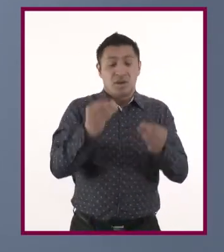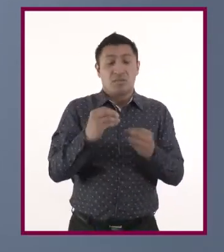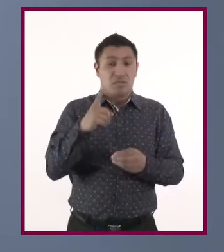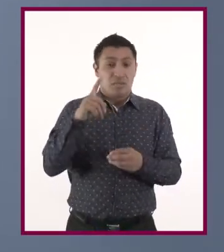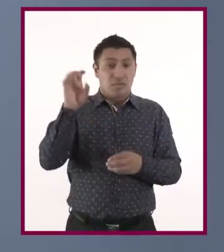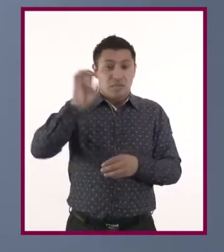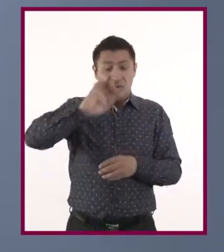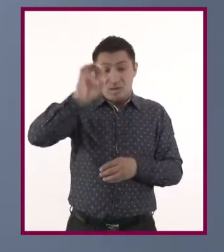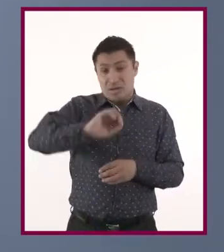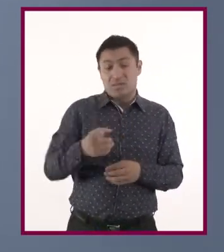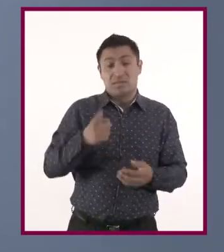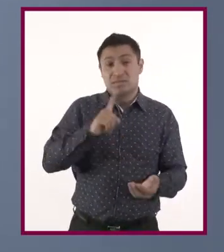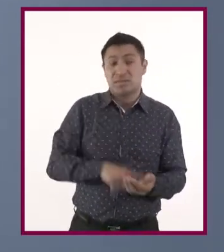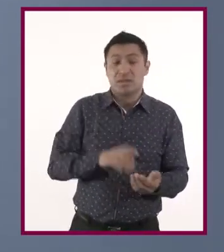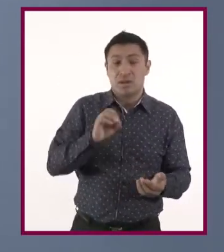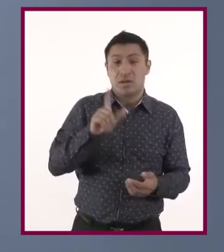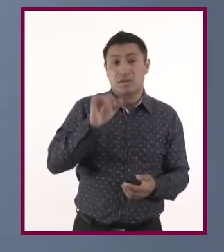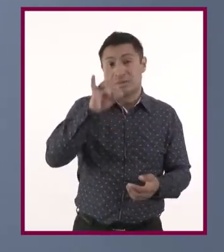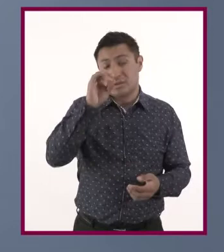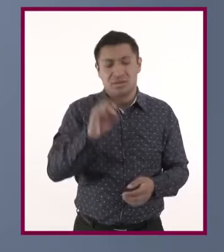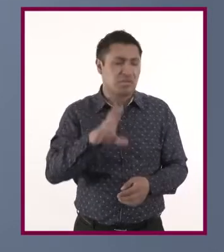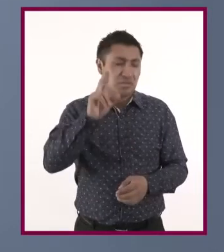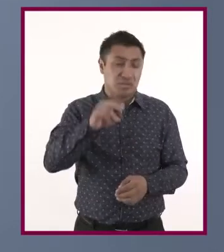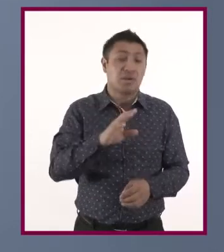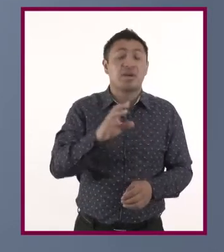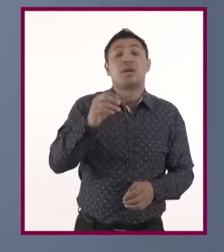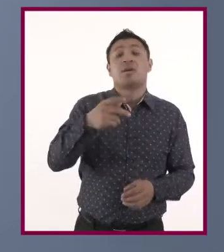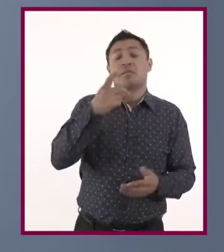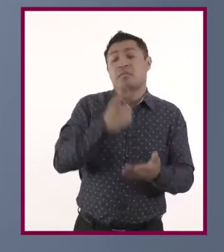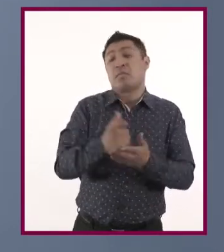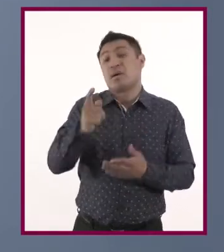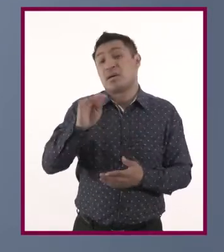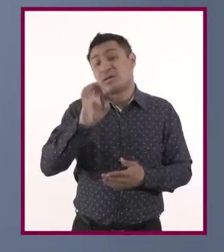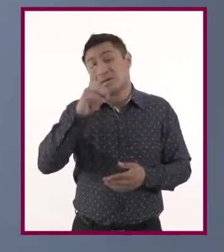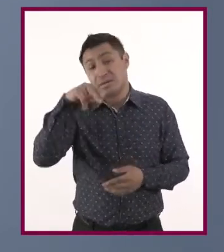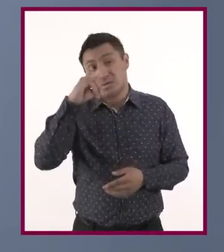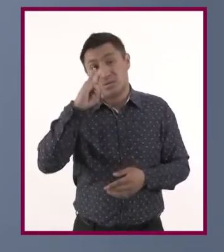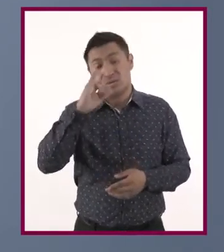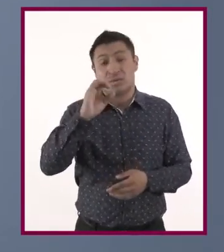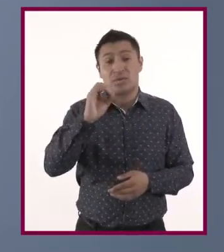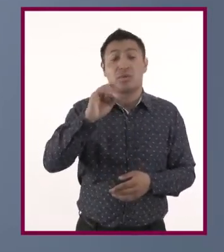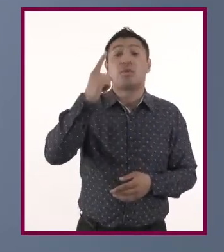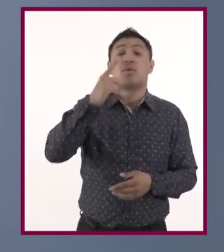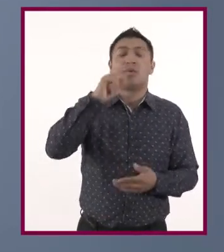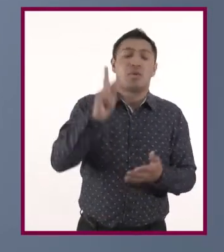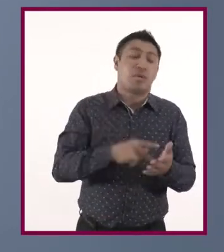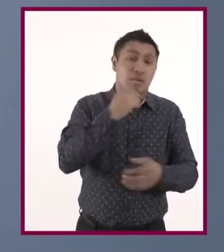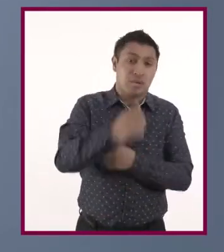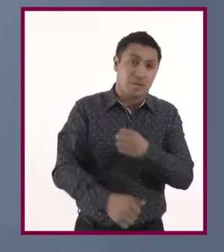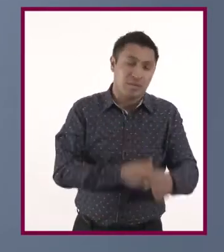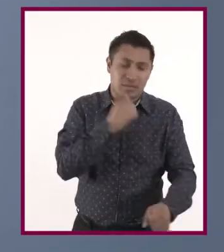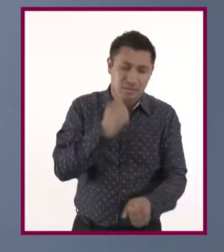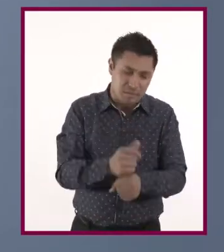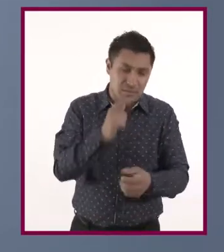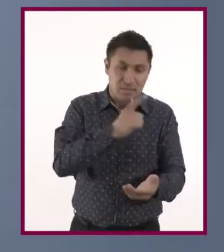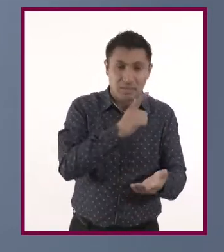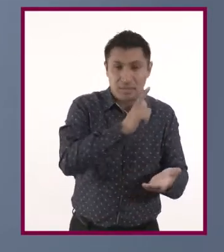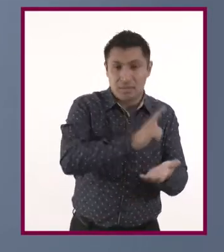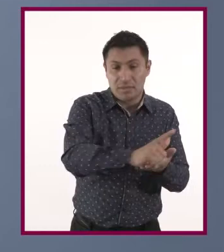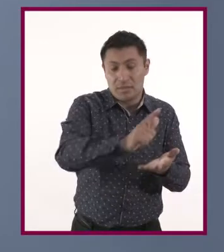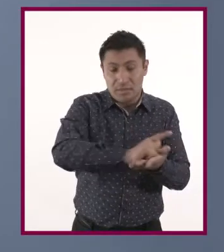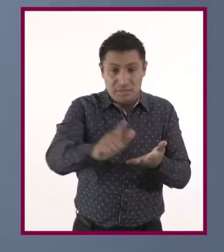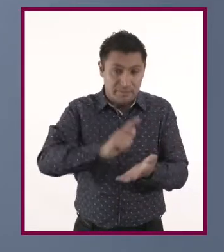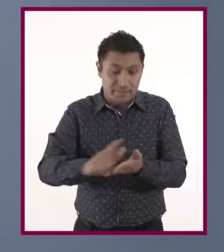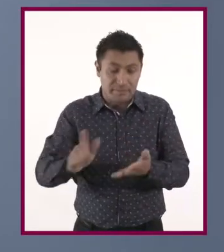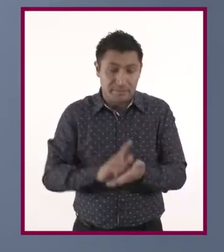sales y se oxide y pagarle a un técnico que le haga limpieza una vez al año o circule un ablandador de agua por las tuberías cada 3